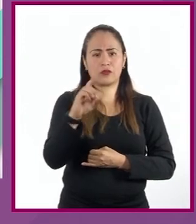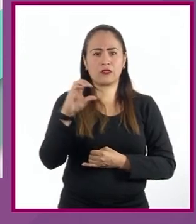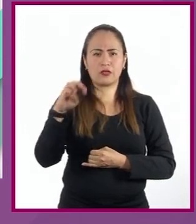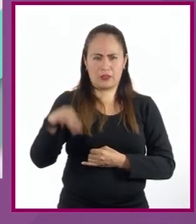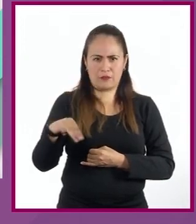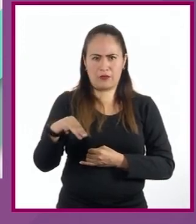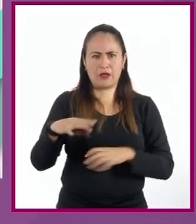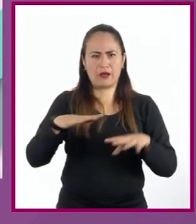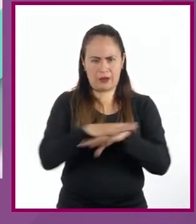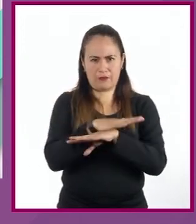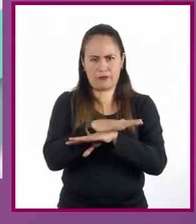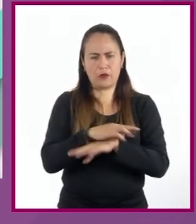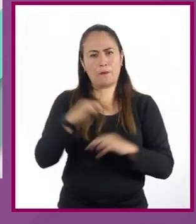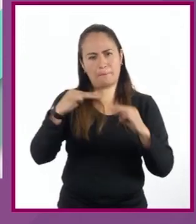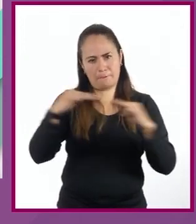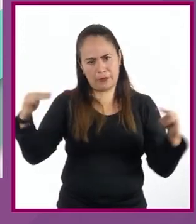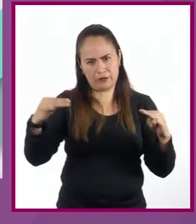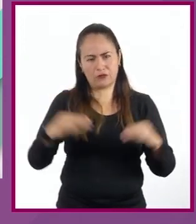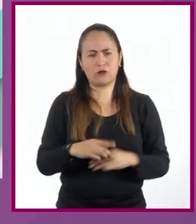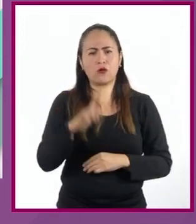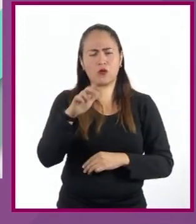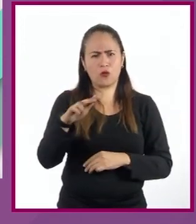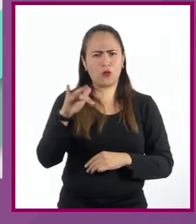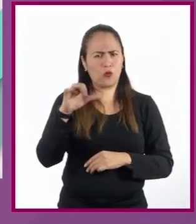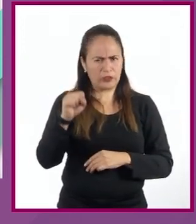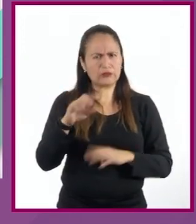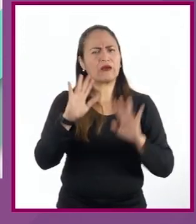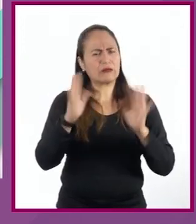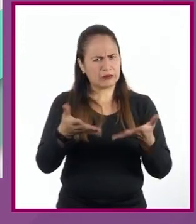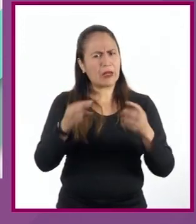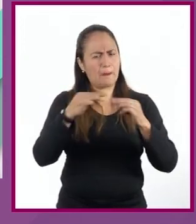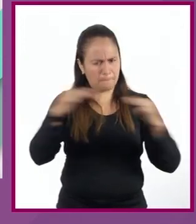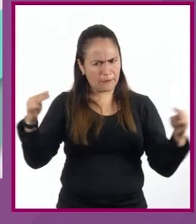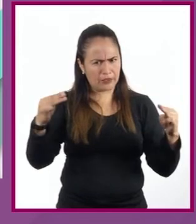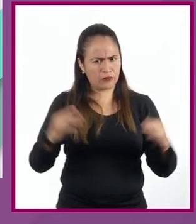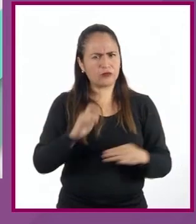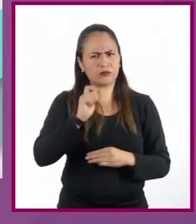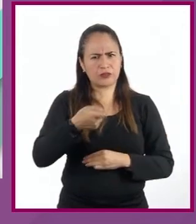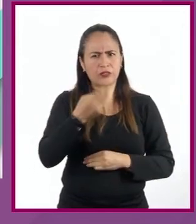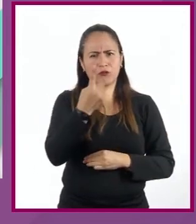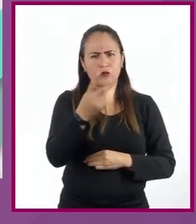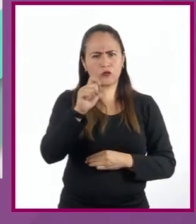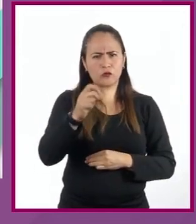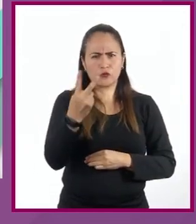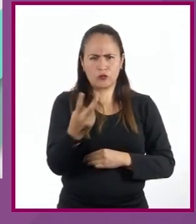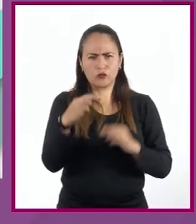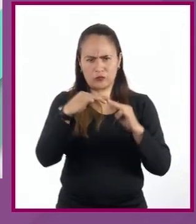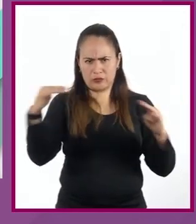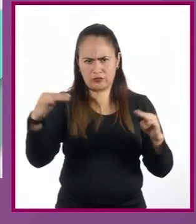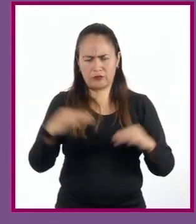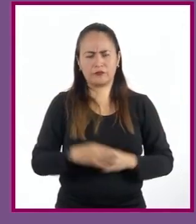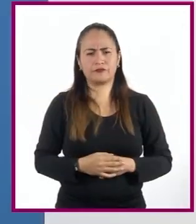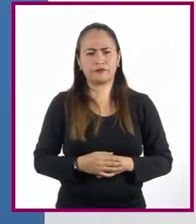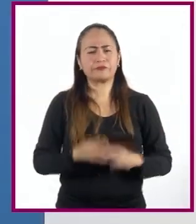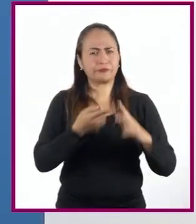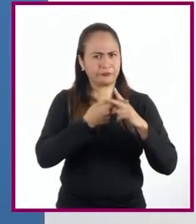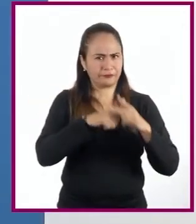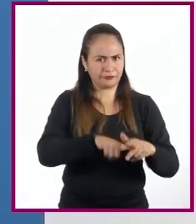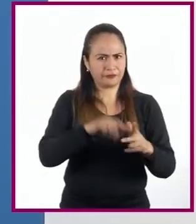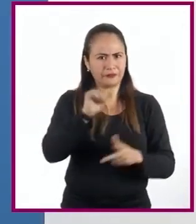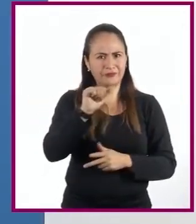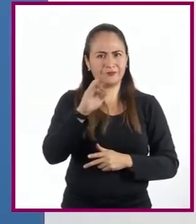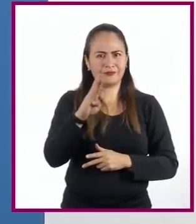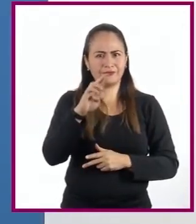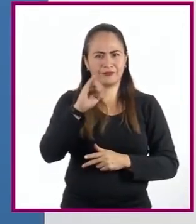La medida de la cuerda de Luis ya está dada en metros y mide 2.2 metros. Comencemos con la cuerda de